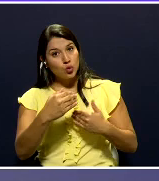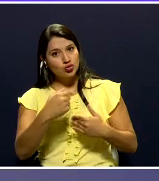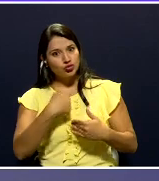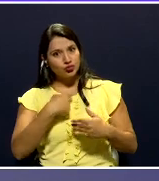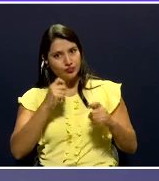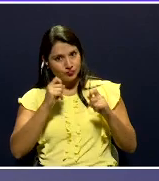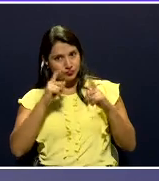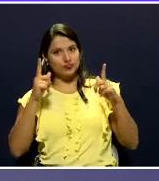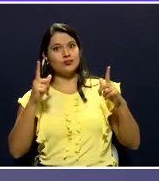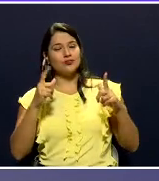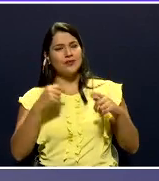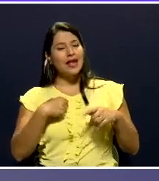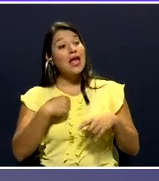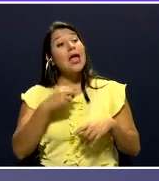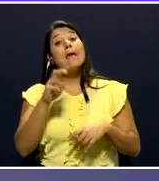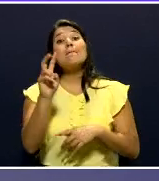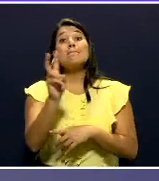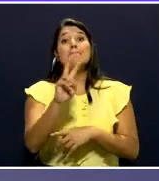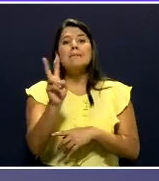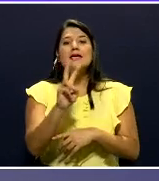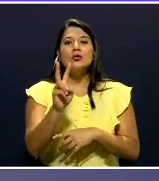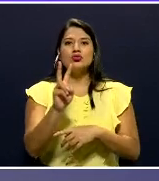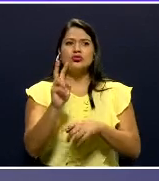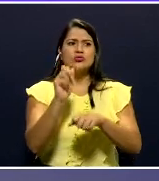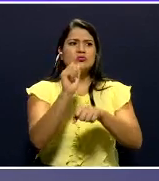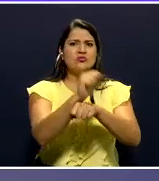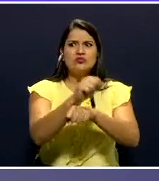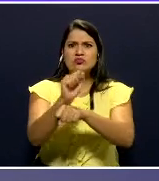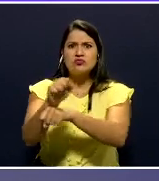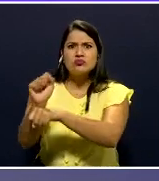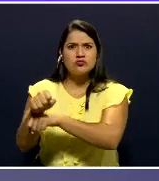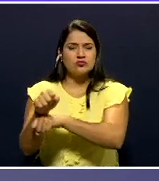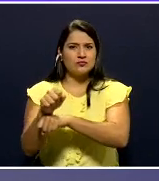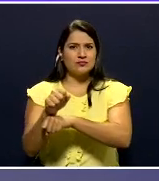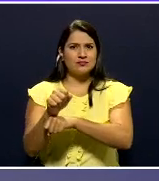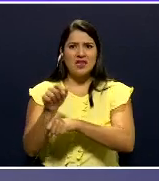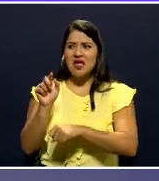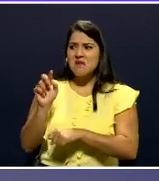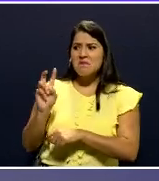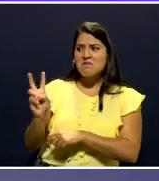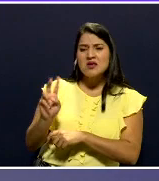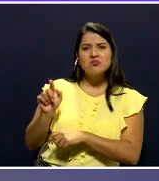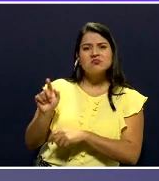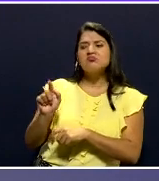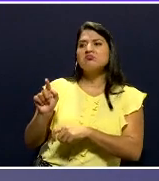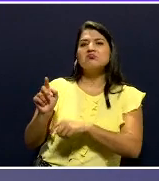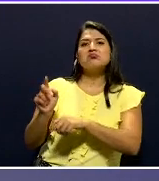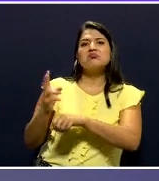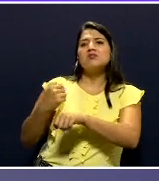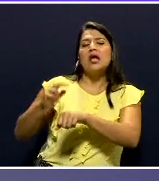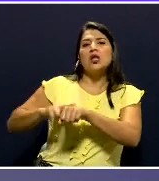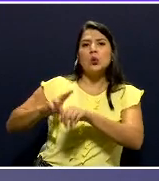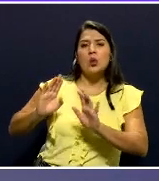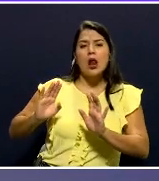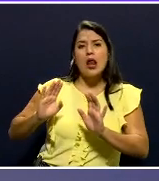son nuestro depredador en la naturaleza. Ellos funcionan como un agente natural, de alguna